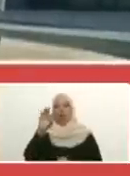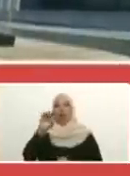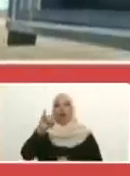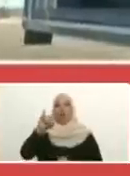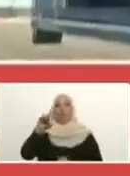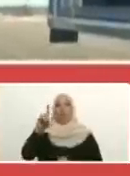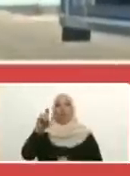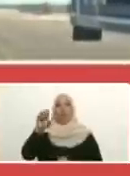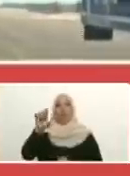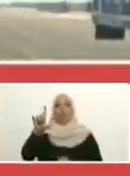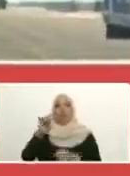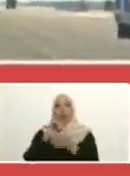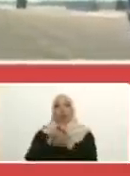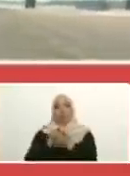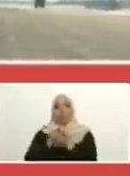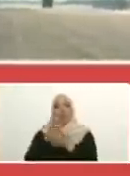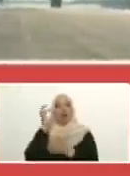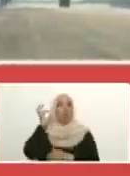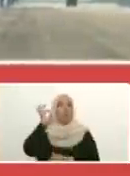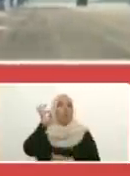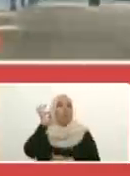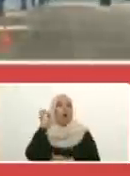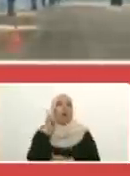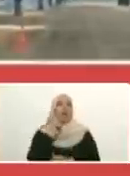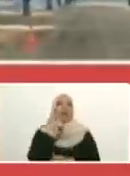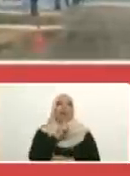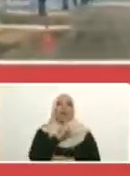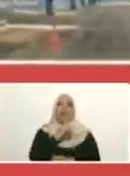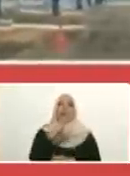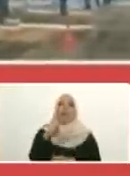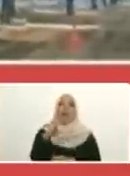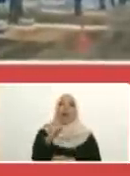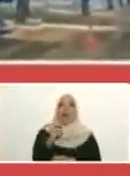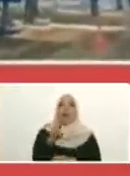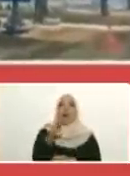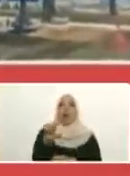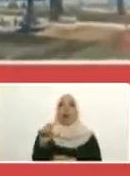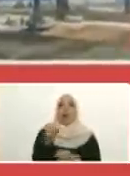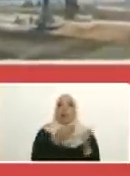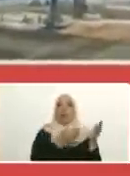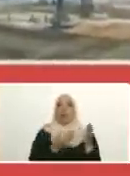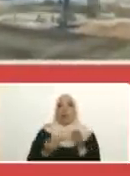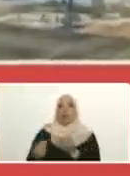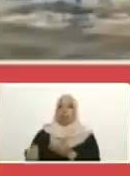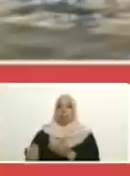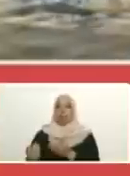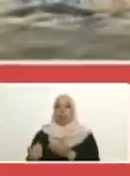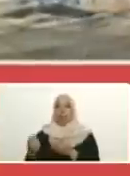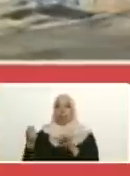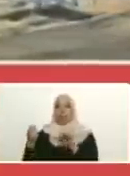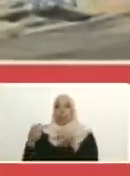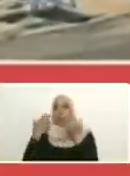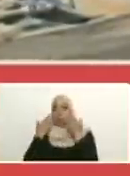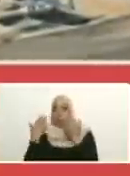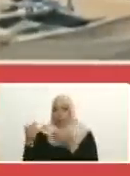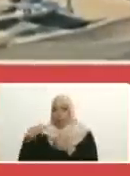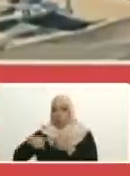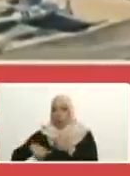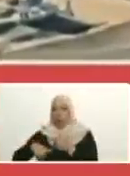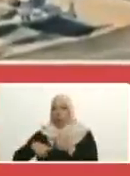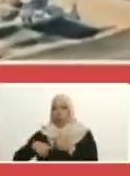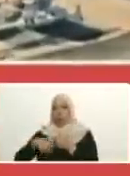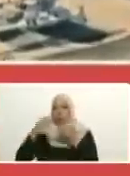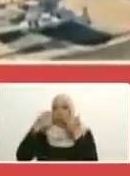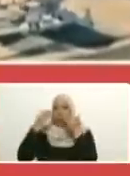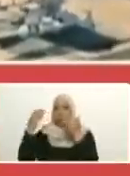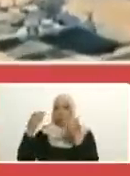y Carla. ¿Cómo está, Fidel? Bien, bien. Gracias a Dios, presidente. Bienvenidos una vez más a la macoya Chaima, la macoya ejemplar,